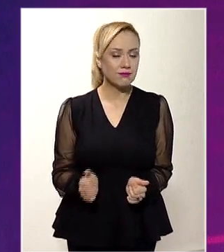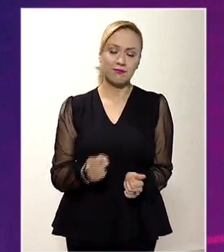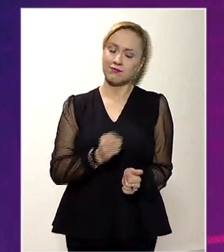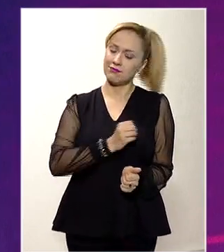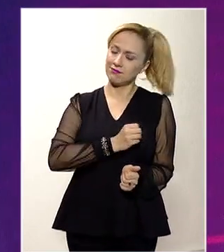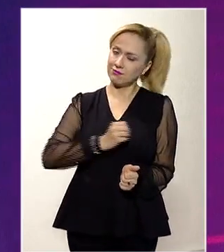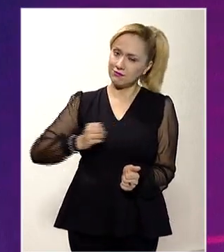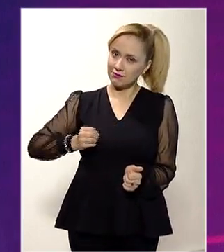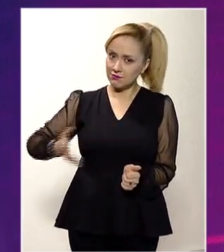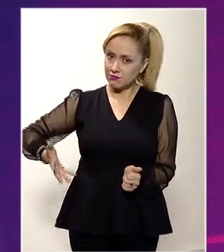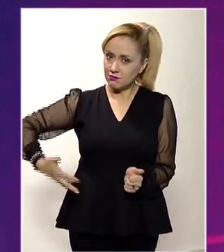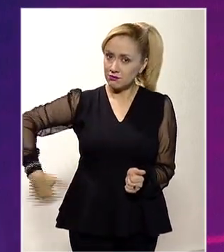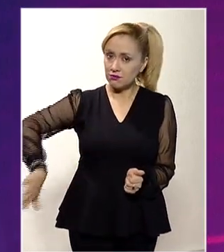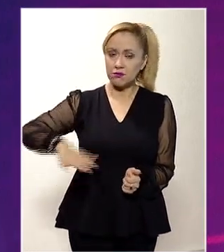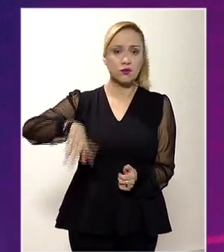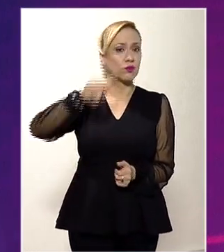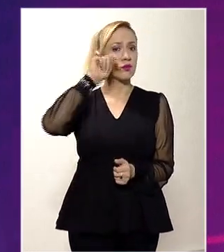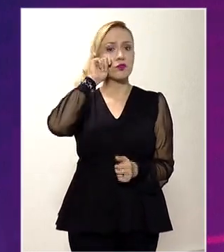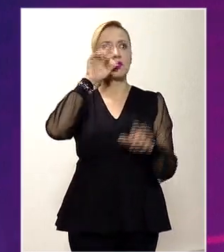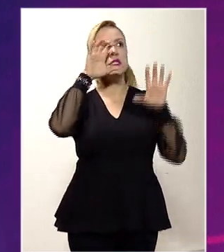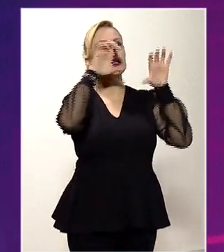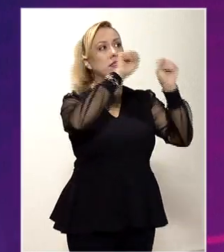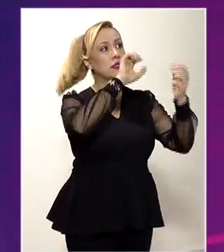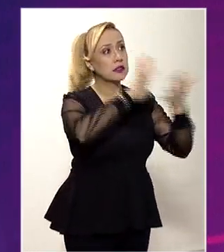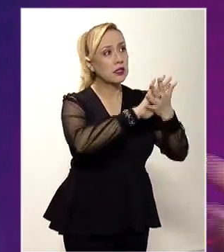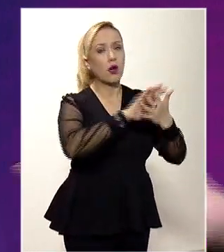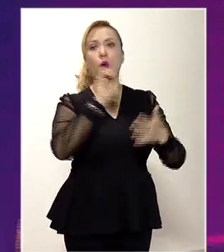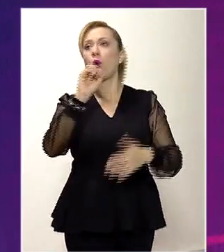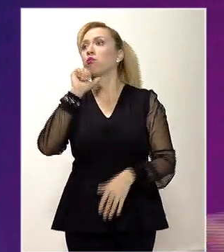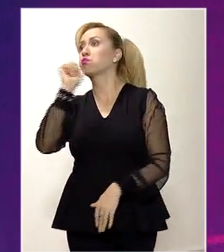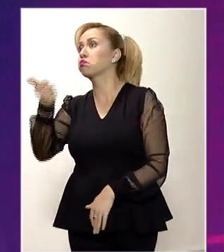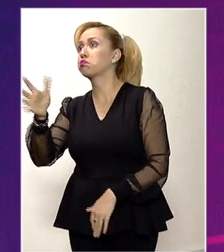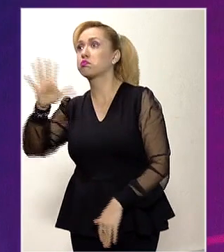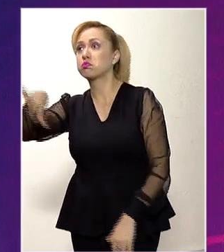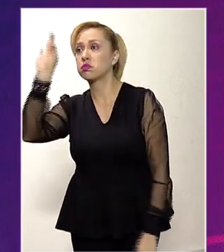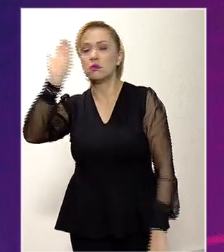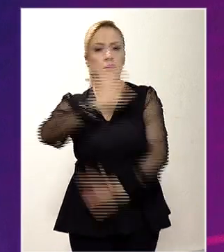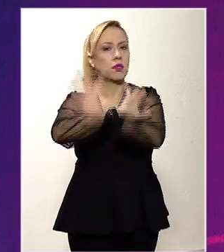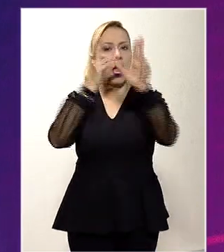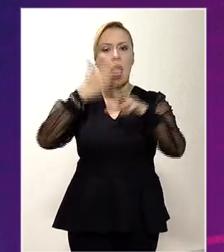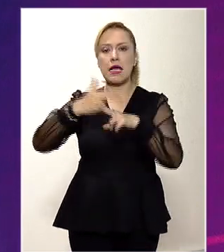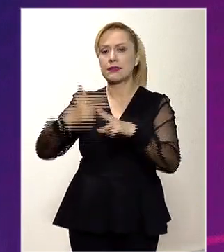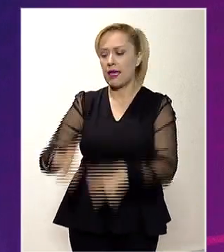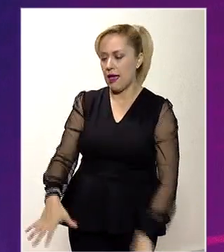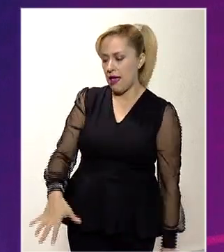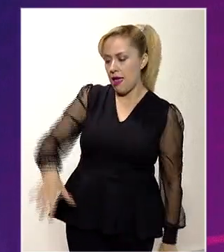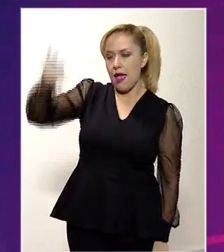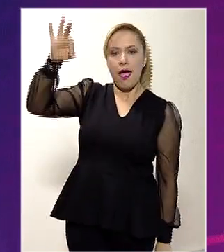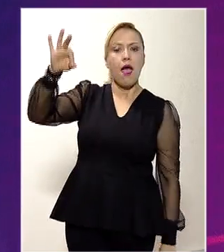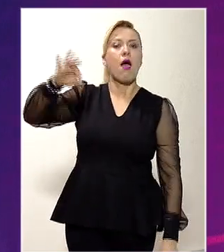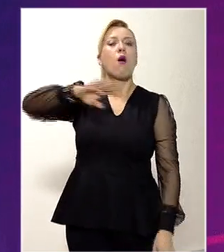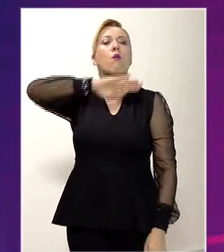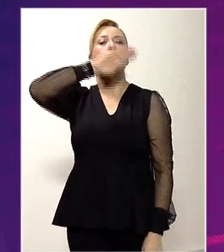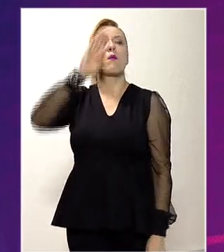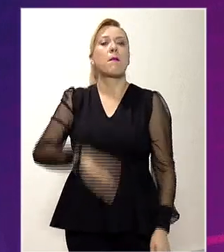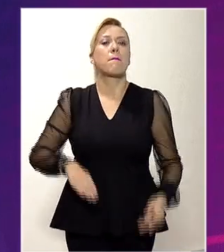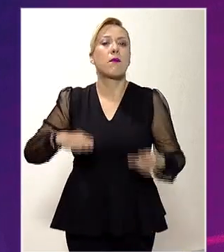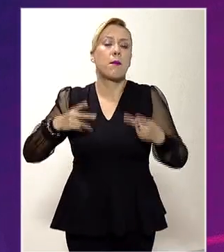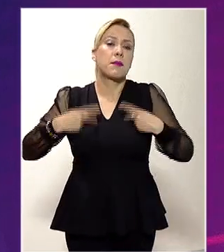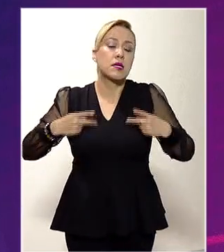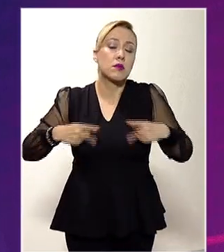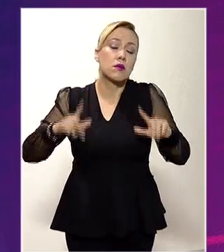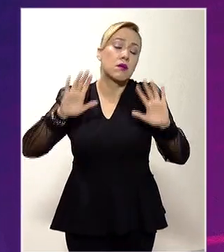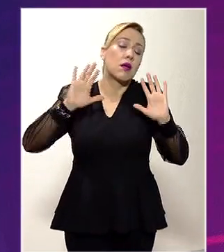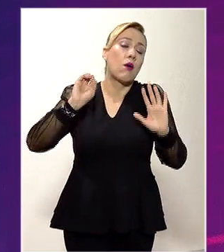está independientemente de cuál sea la circunstancia y justo lo que decía Volga, hasta encontrarles. O sea, no se puede suspender